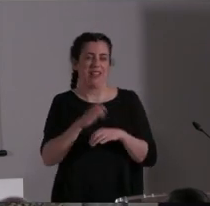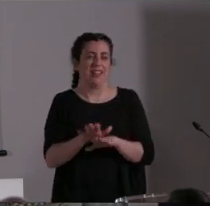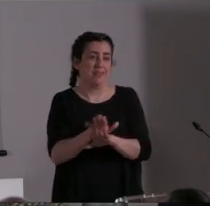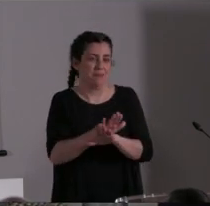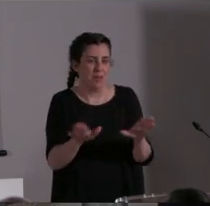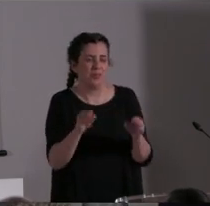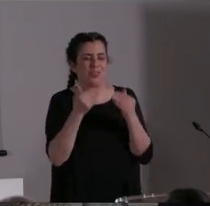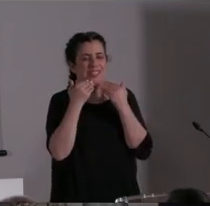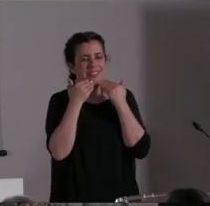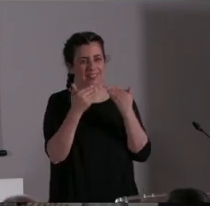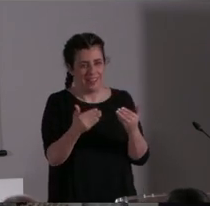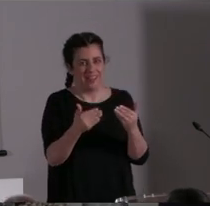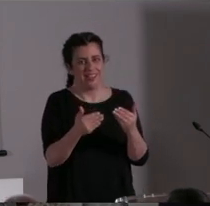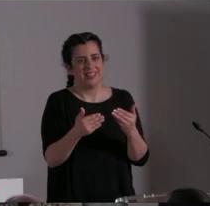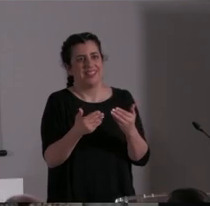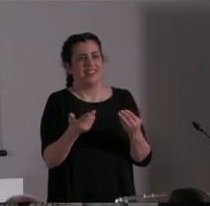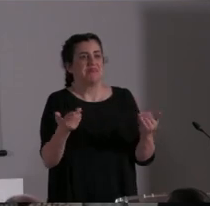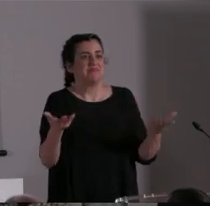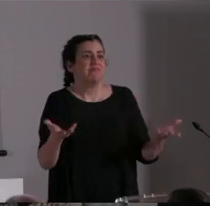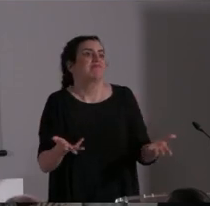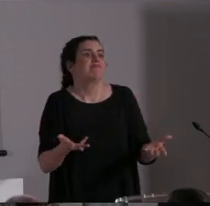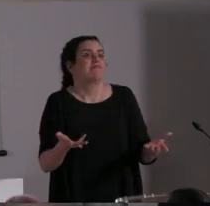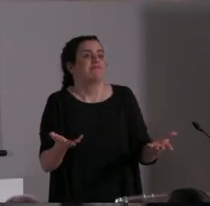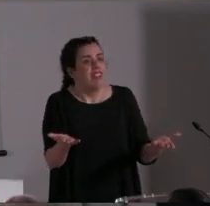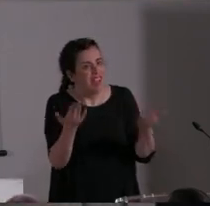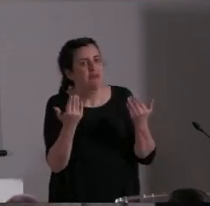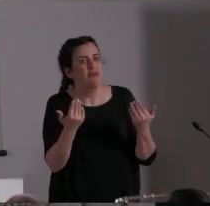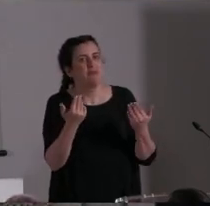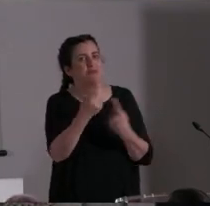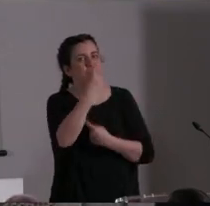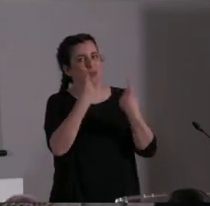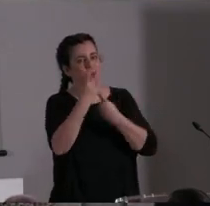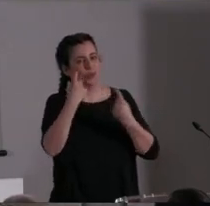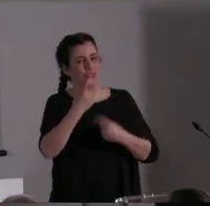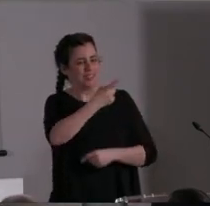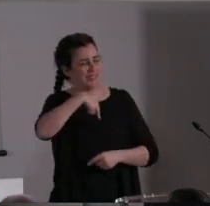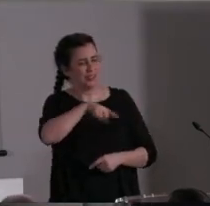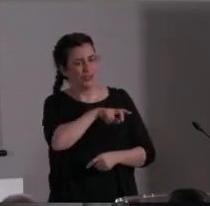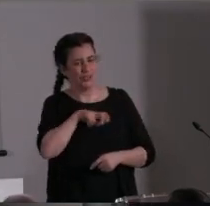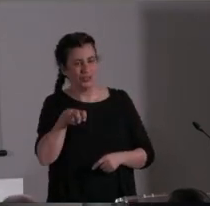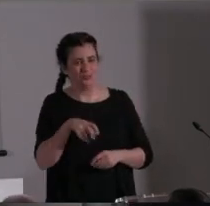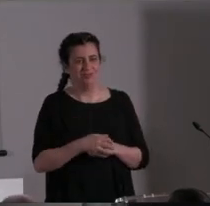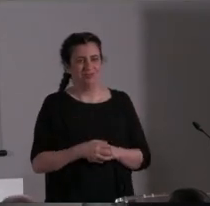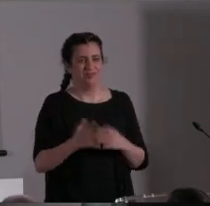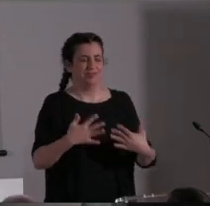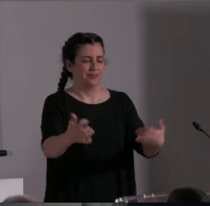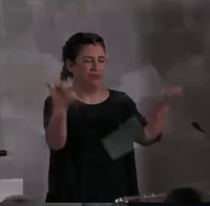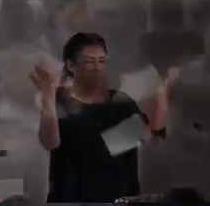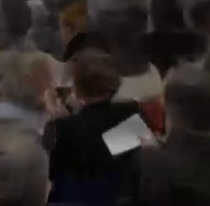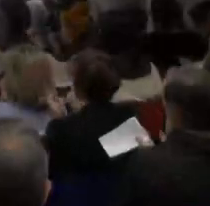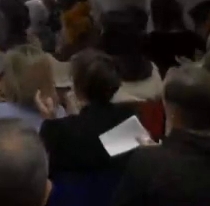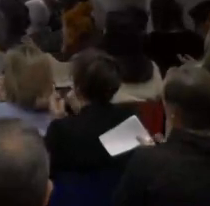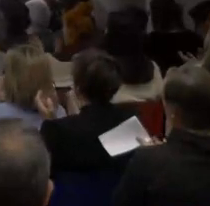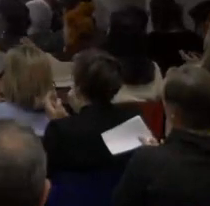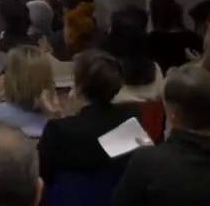las gracias e invitar a hacer preguntas aquí a todos nosotros y nosotras. Gracias.